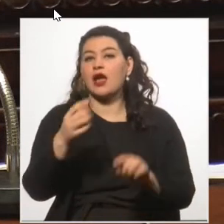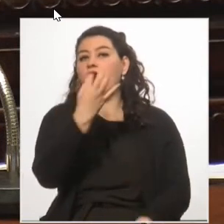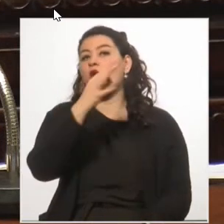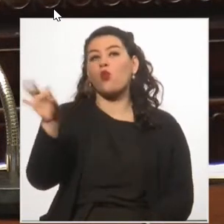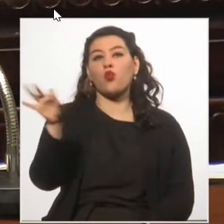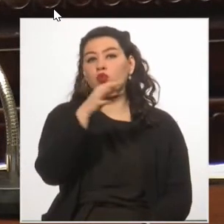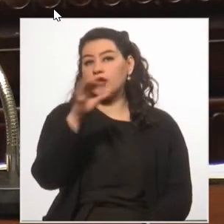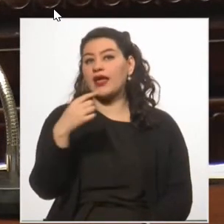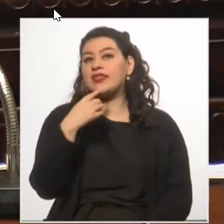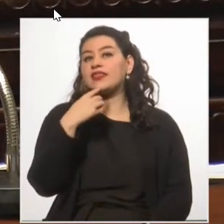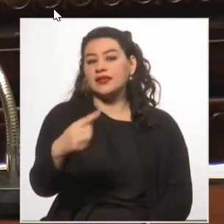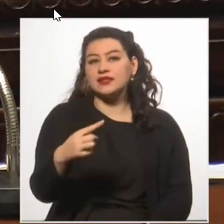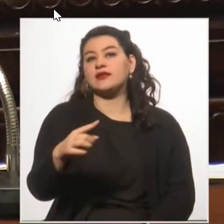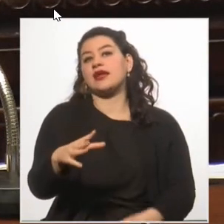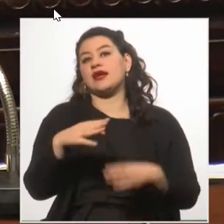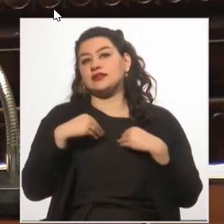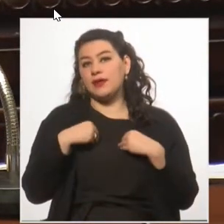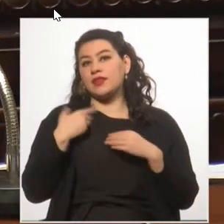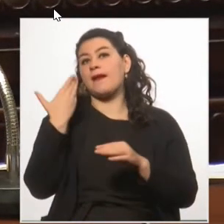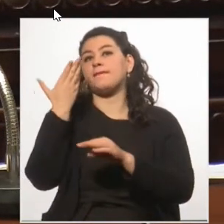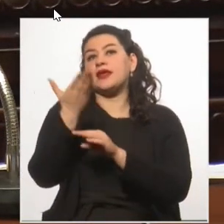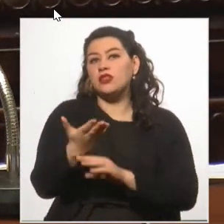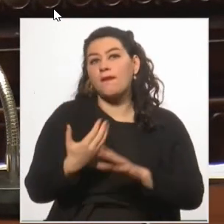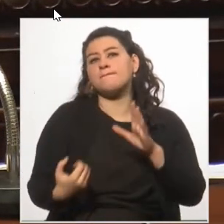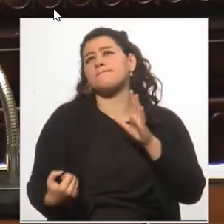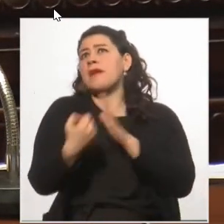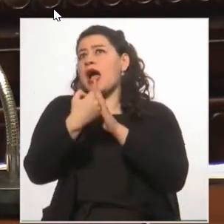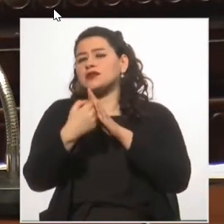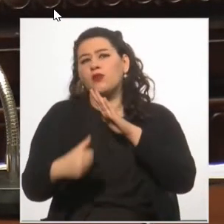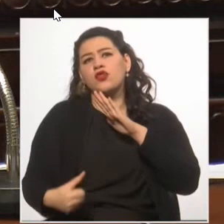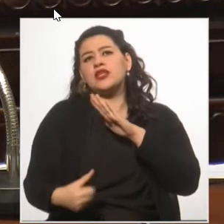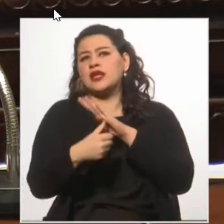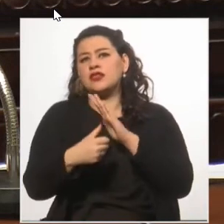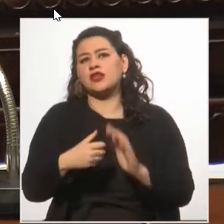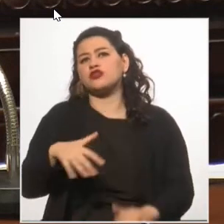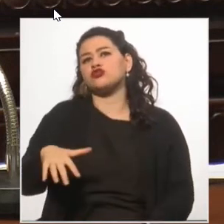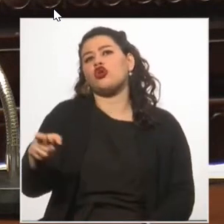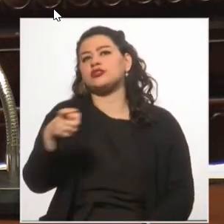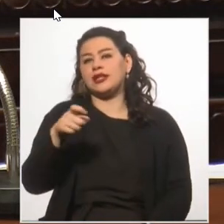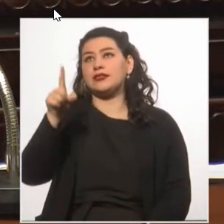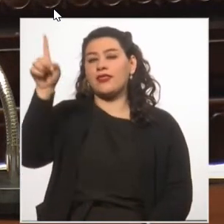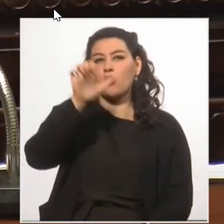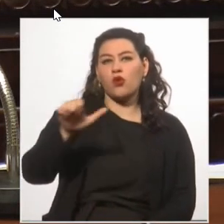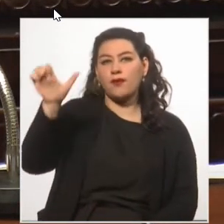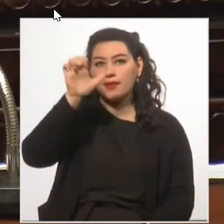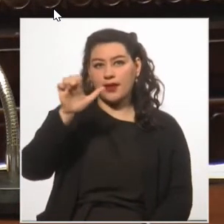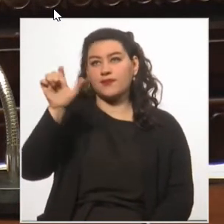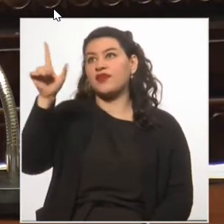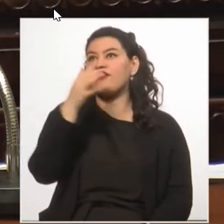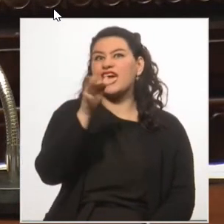única lectura que admite el pedido que el máximo dirigente socialista europeo, Jean